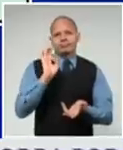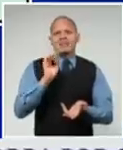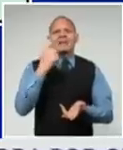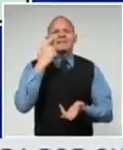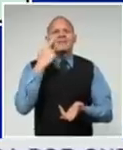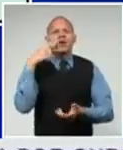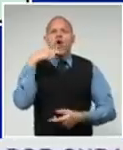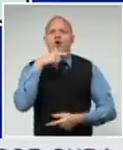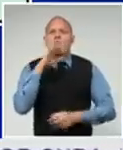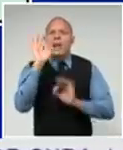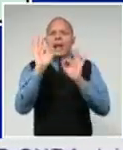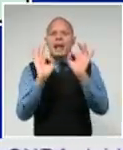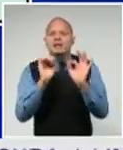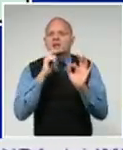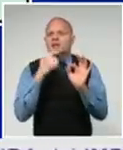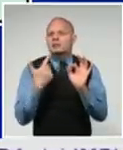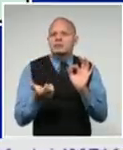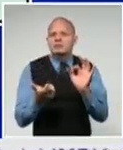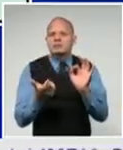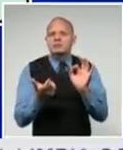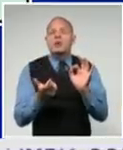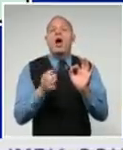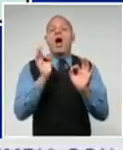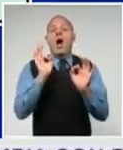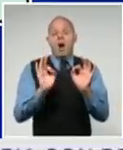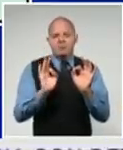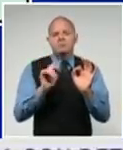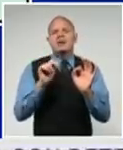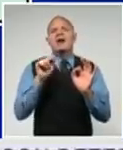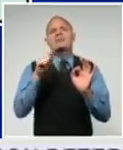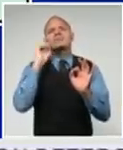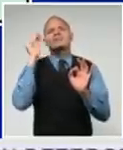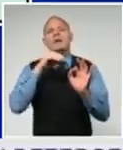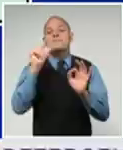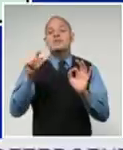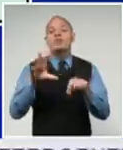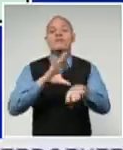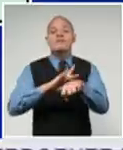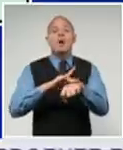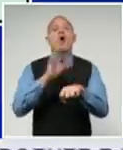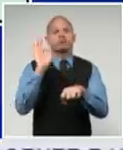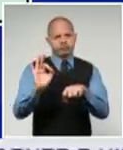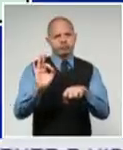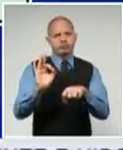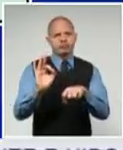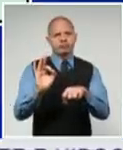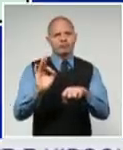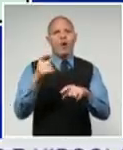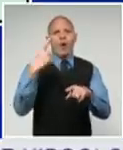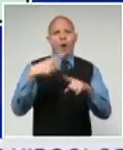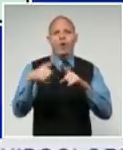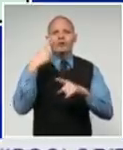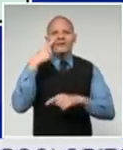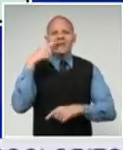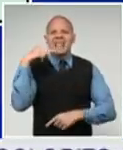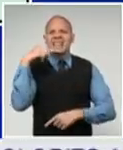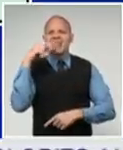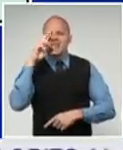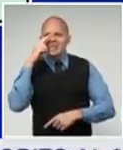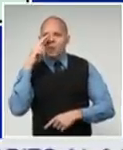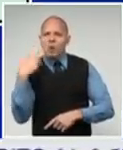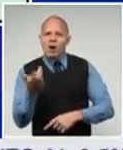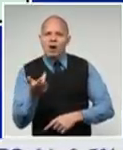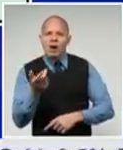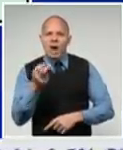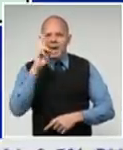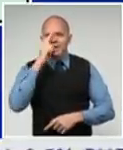rojas son los reportes de casos activos y las bolitas negras, pues el